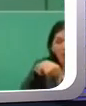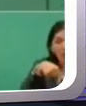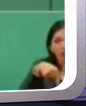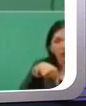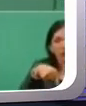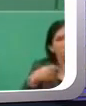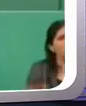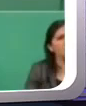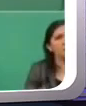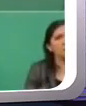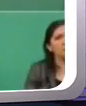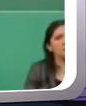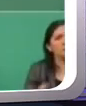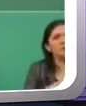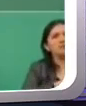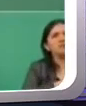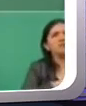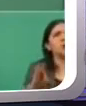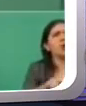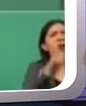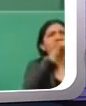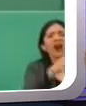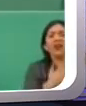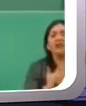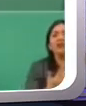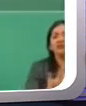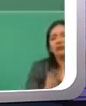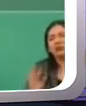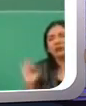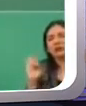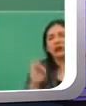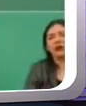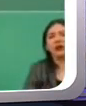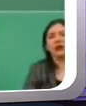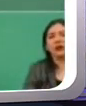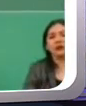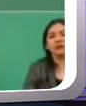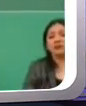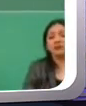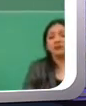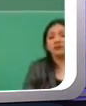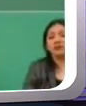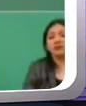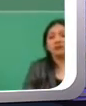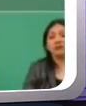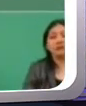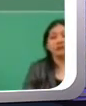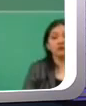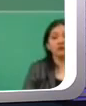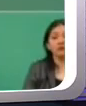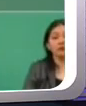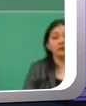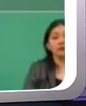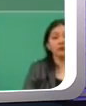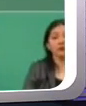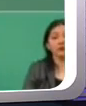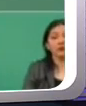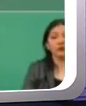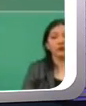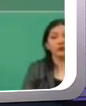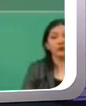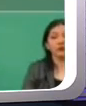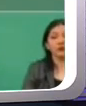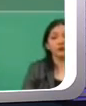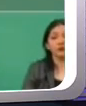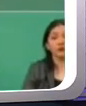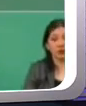que cree que al votar en el Consejo General del INE la suspensión, Y bueno, realmente está